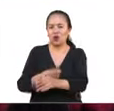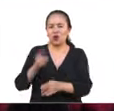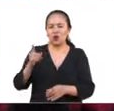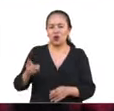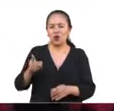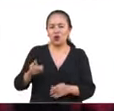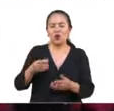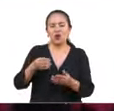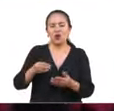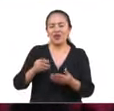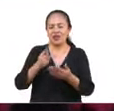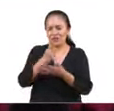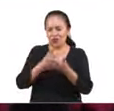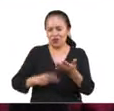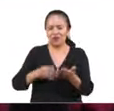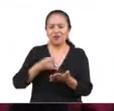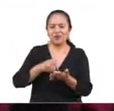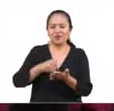programa Sembrando Vida.